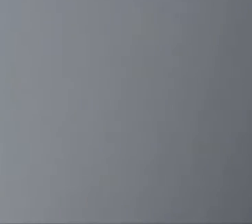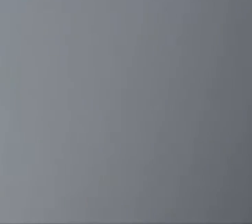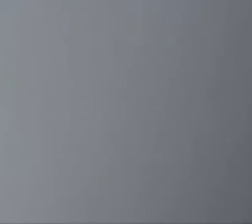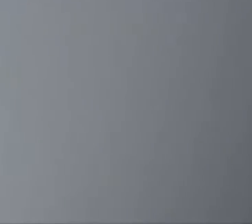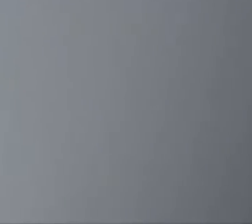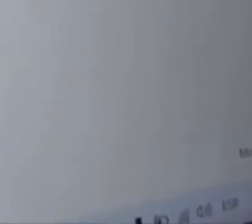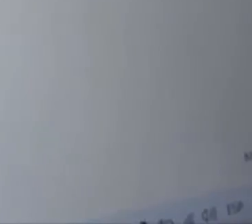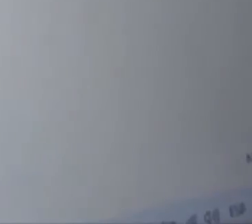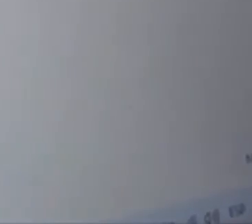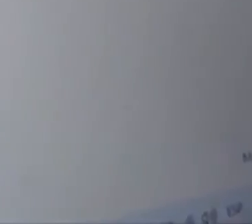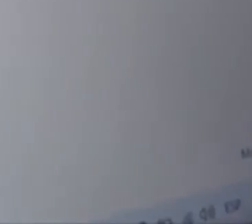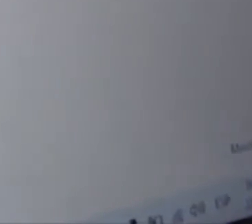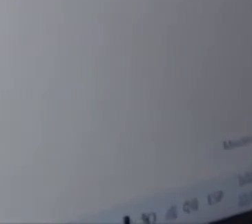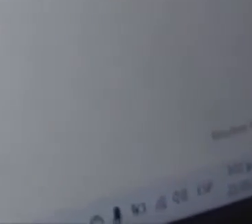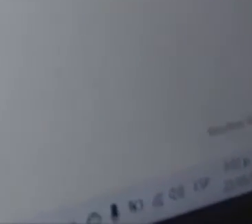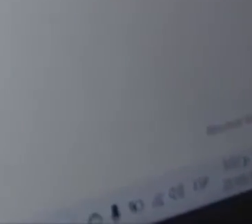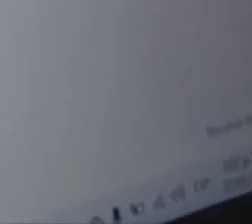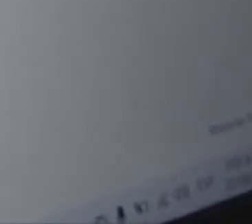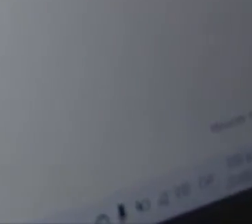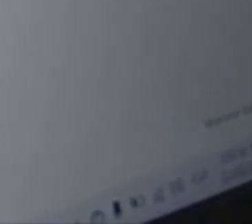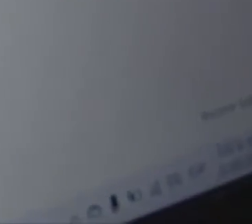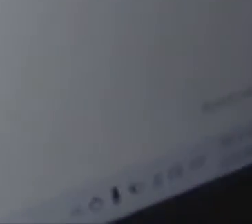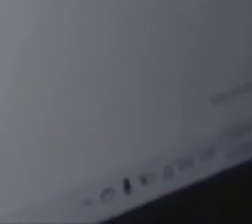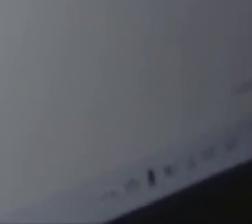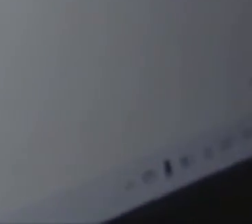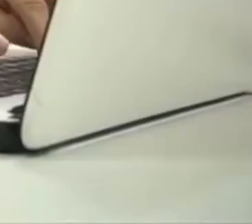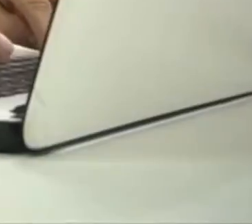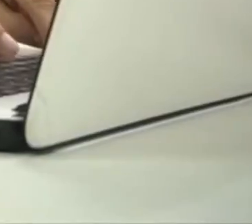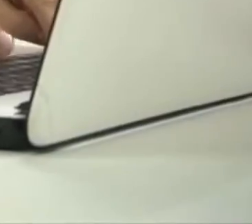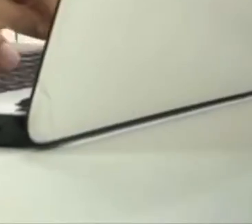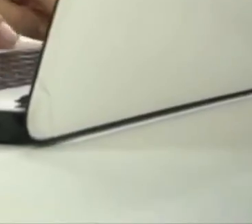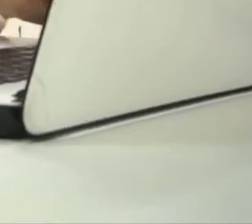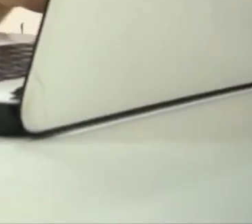que llegan reportados por kobe 19 con el fin de tener una atención oportuna